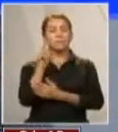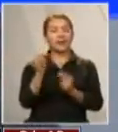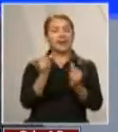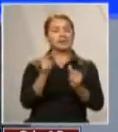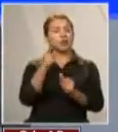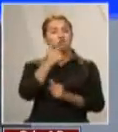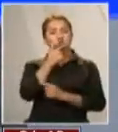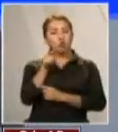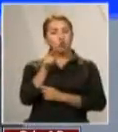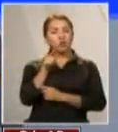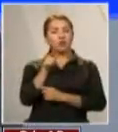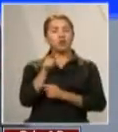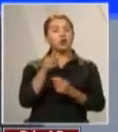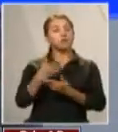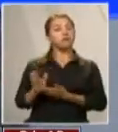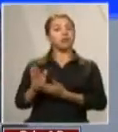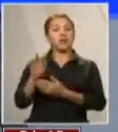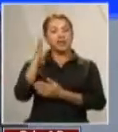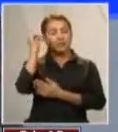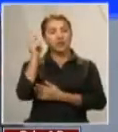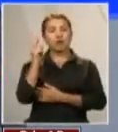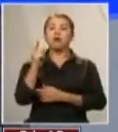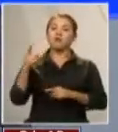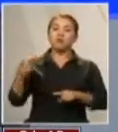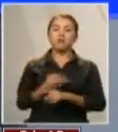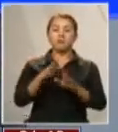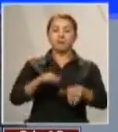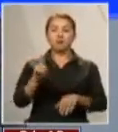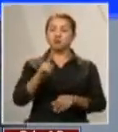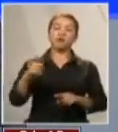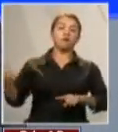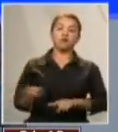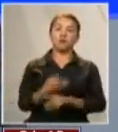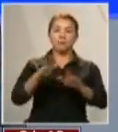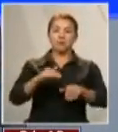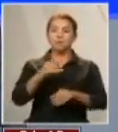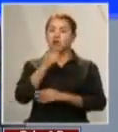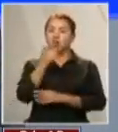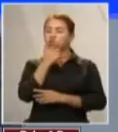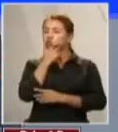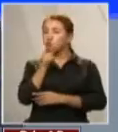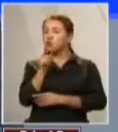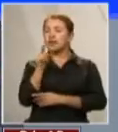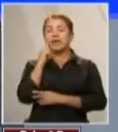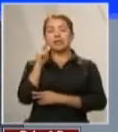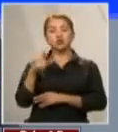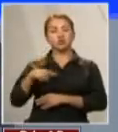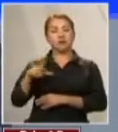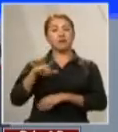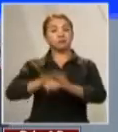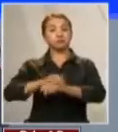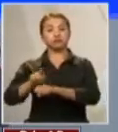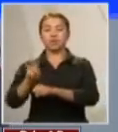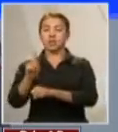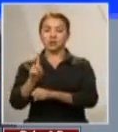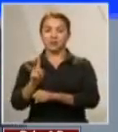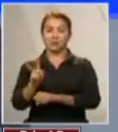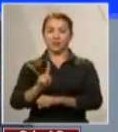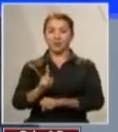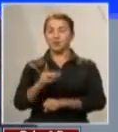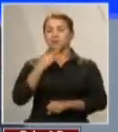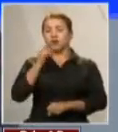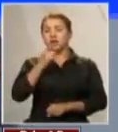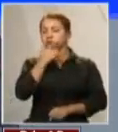los que quieren boicotear esta idea siempre dicen, pero esto es volver a la detención por sospecha, esto no es volver a la detención por sospecha, aquí no se está buscando detener a nadie, ni porque es sospechoso o